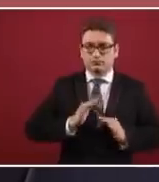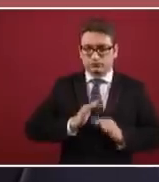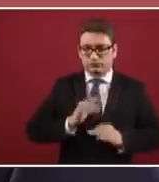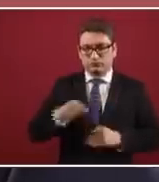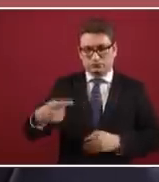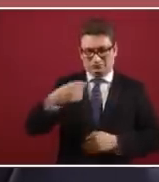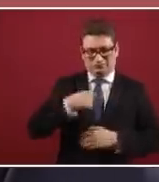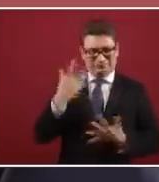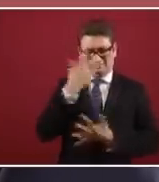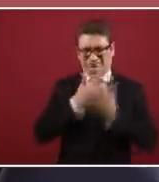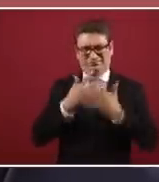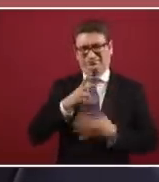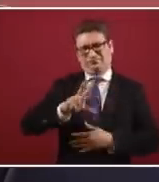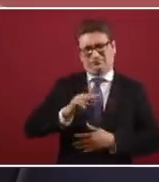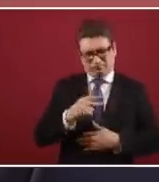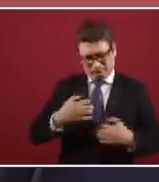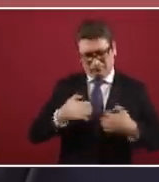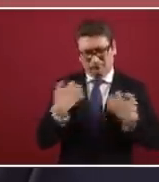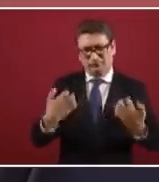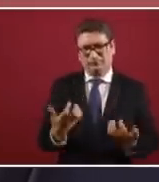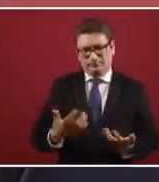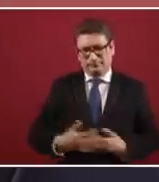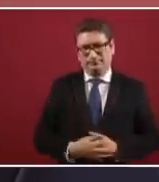calienta. O sea,